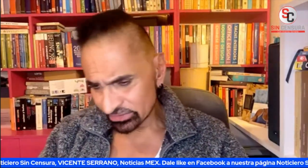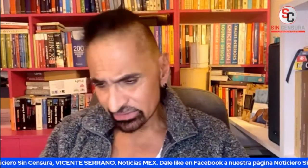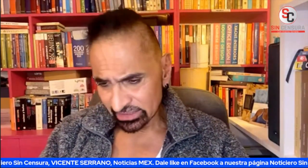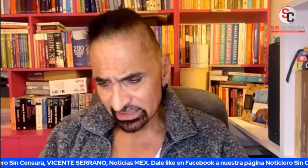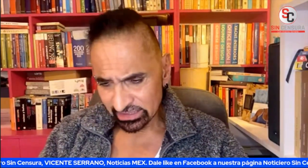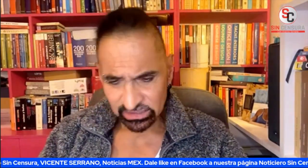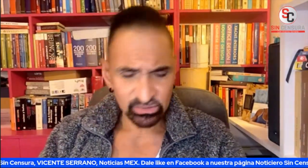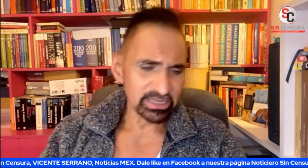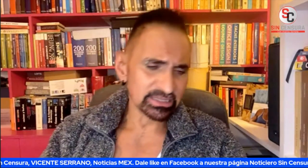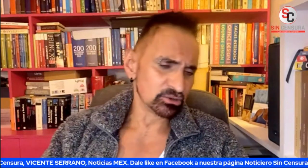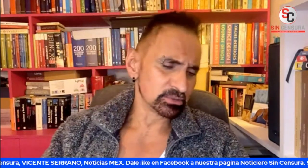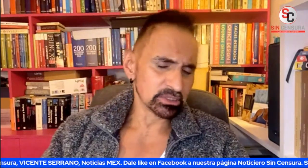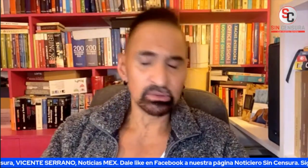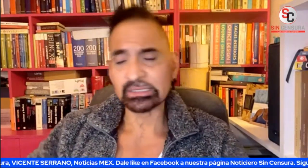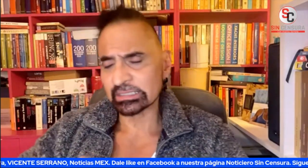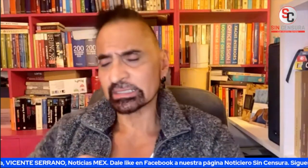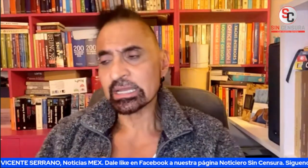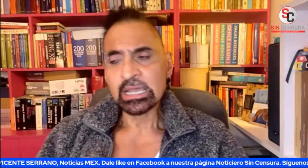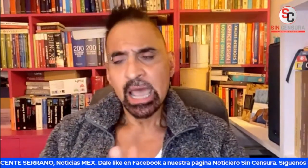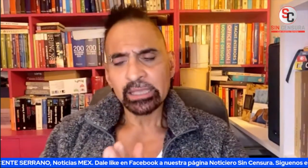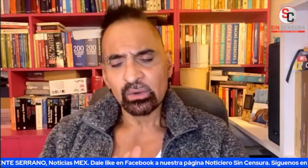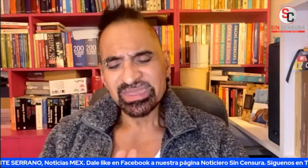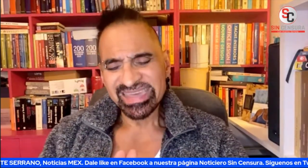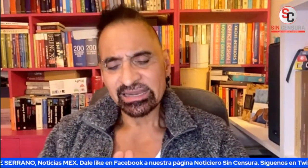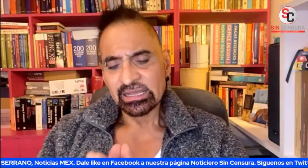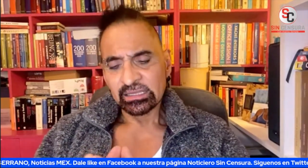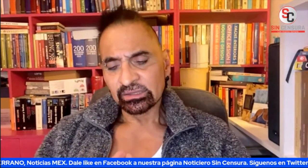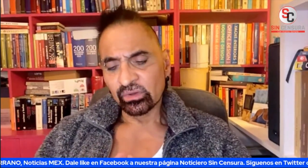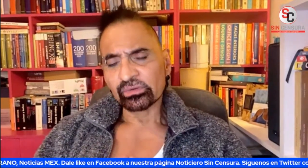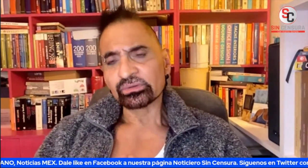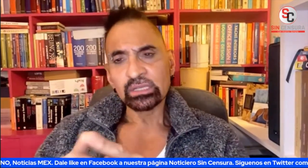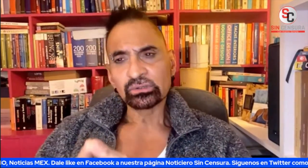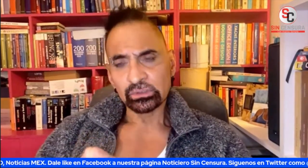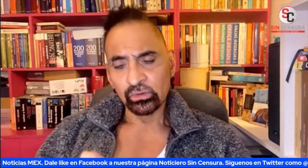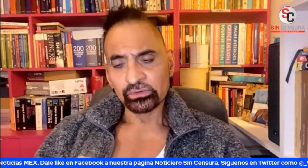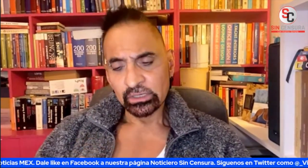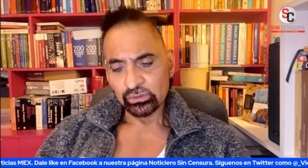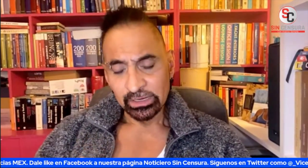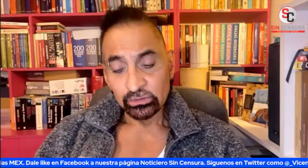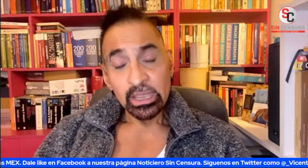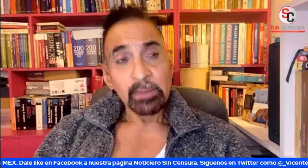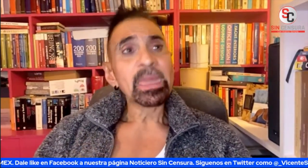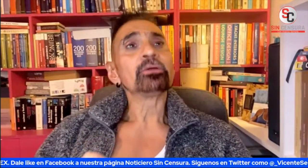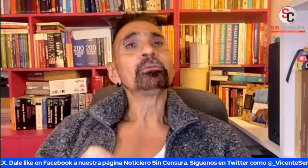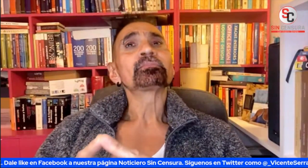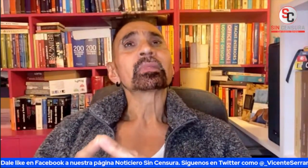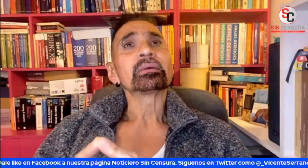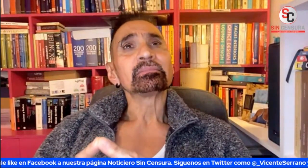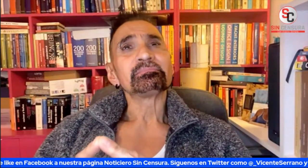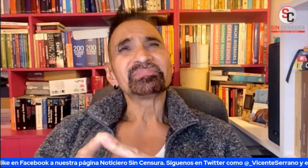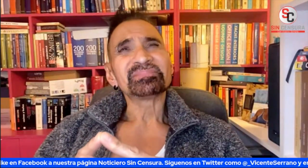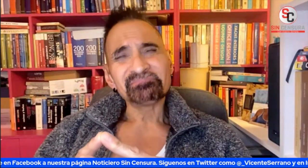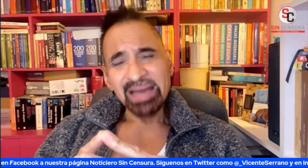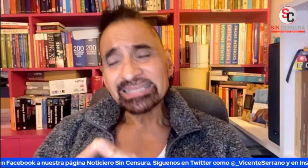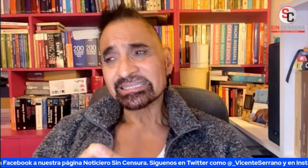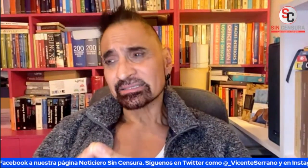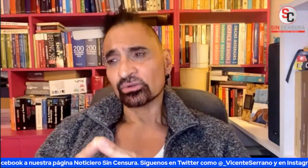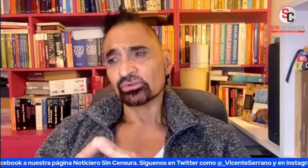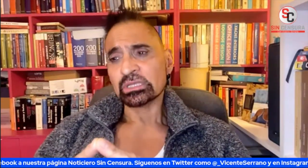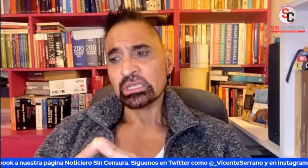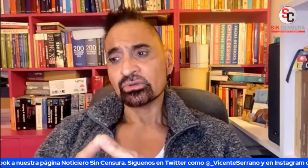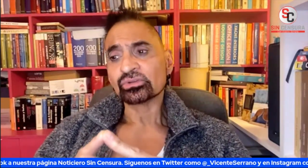los intersexuales y los bisexuales, etcétera, hay que cuidar todos los derechos de todos los seres humanos, pero